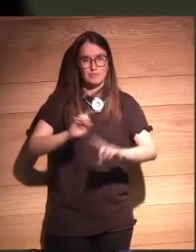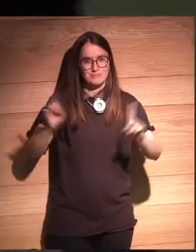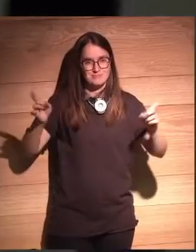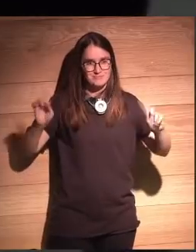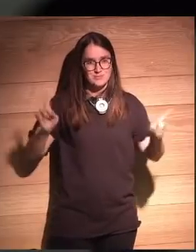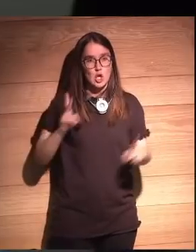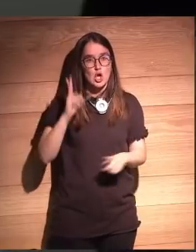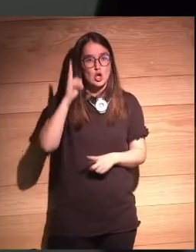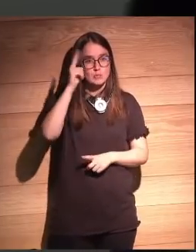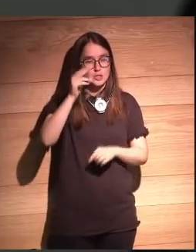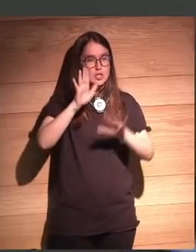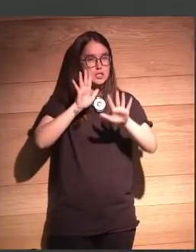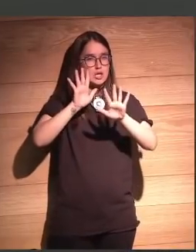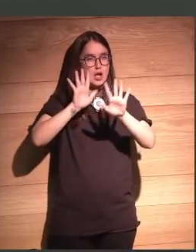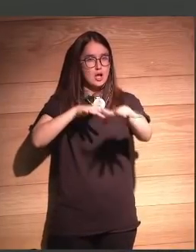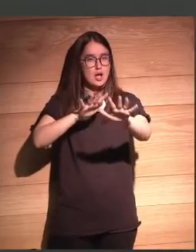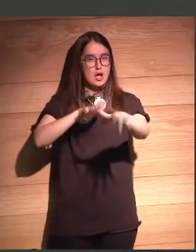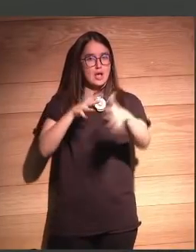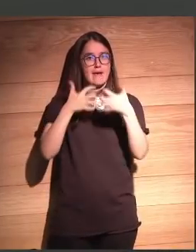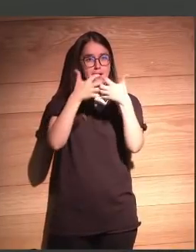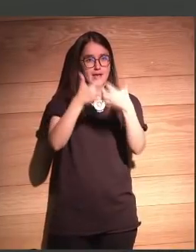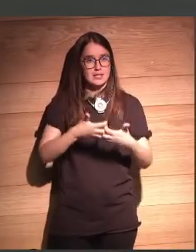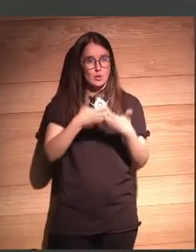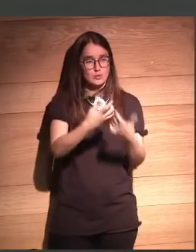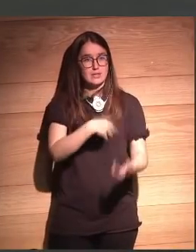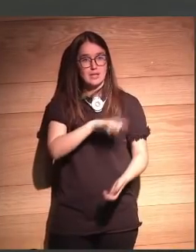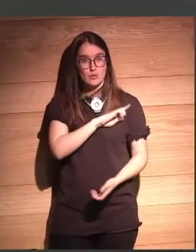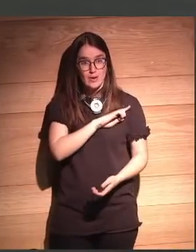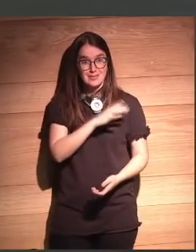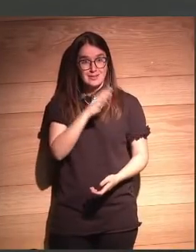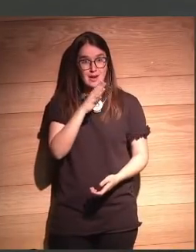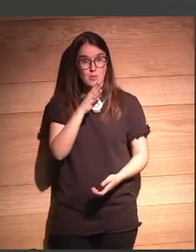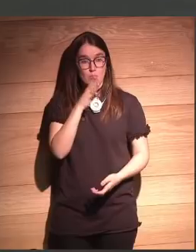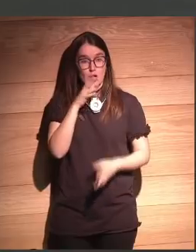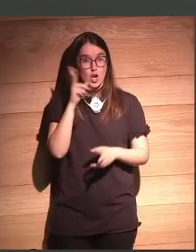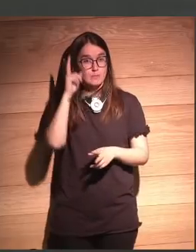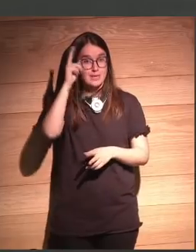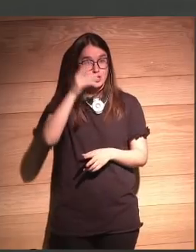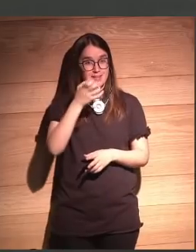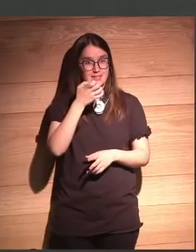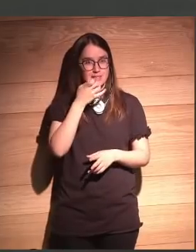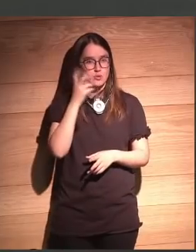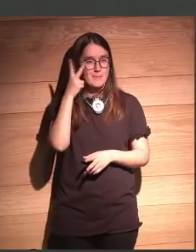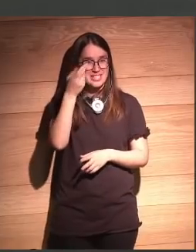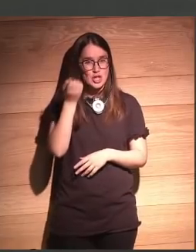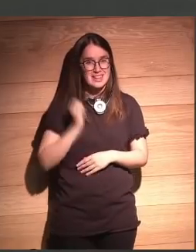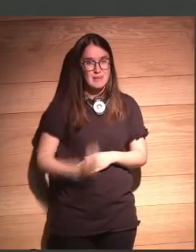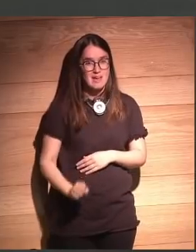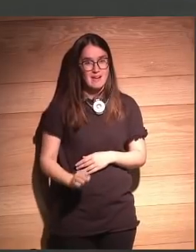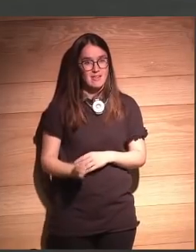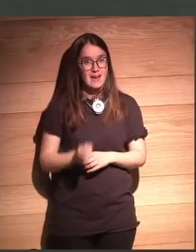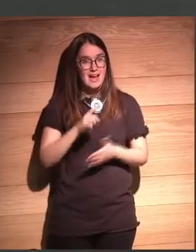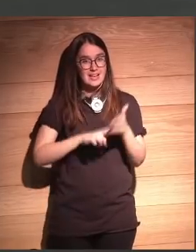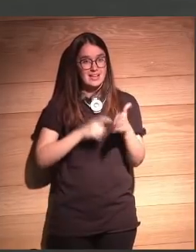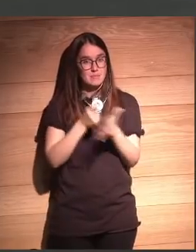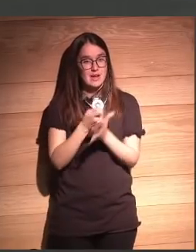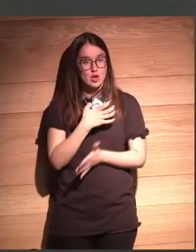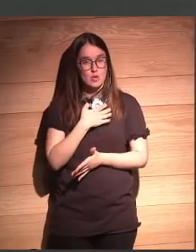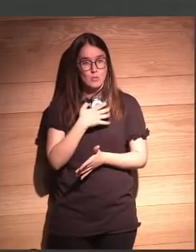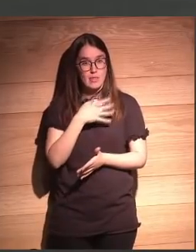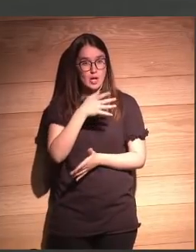que los pensionistas han salido a la calle y esa lucha es la nuestra. Porque los pensionistas, si tienen una pensión de mierda, no pueden pagar los alquileres